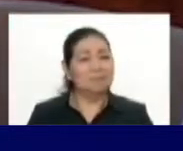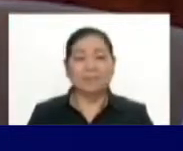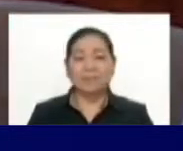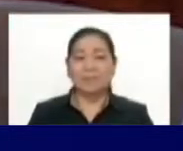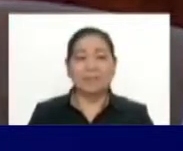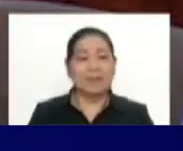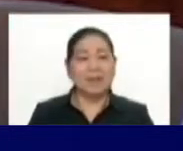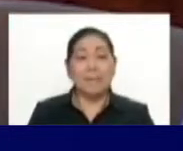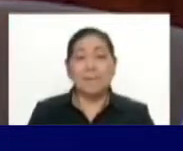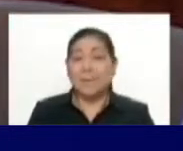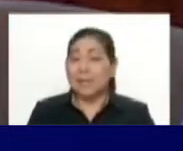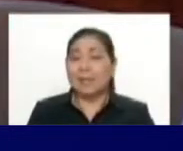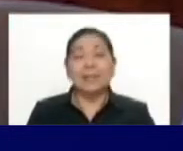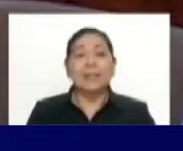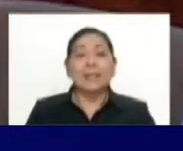Pero